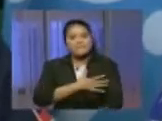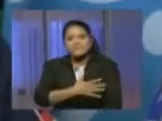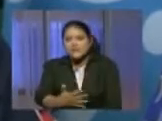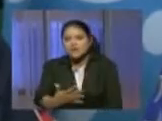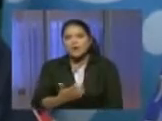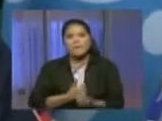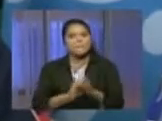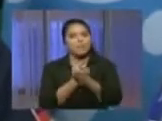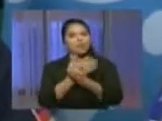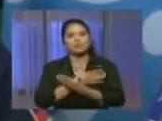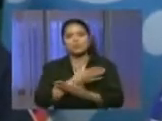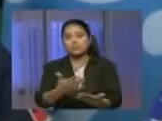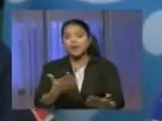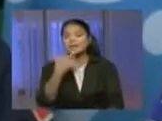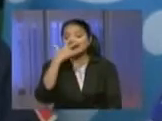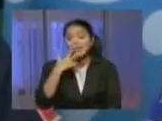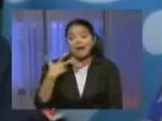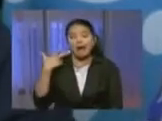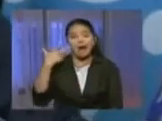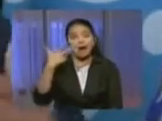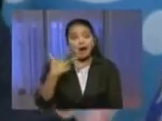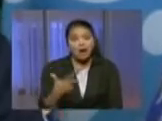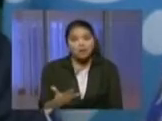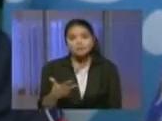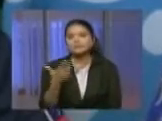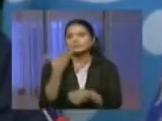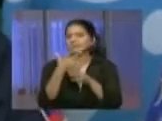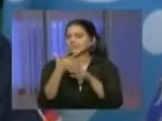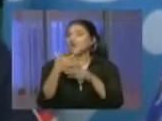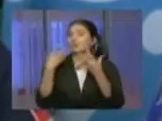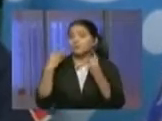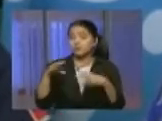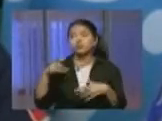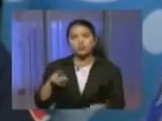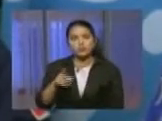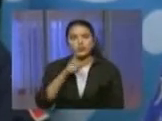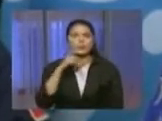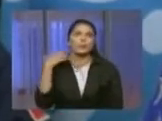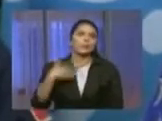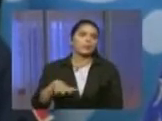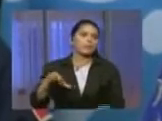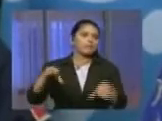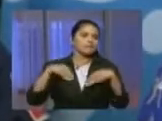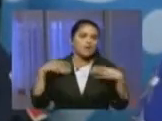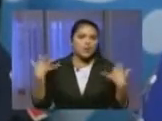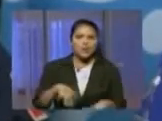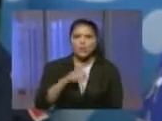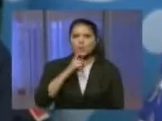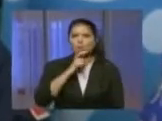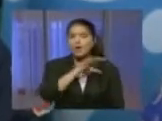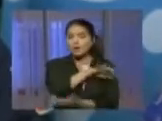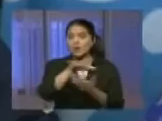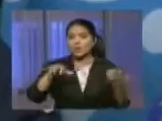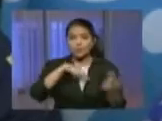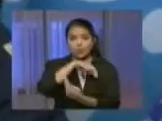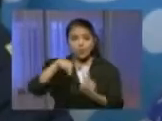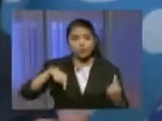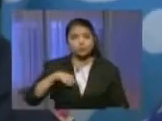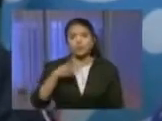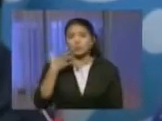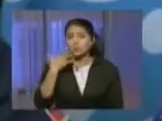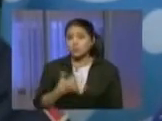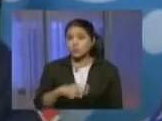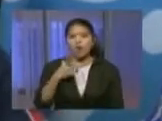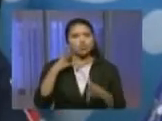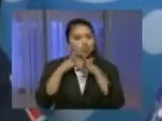que nos ha brindado en estos 3 años a pesar de todas las adversidades que a usted le ha correspondido asumir al frente de la revolución bolivariana con todos esos